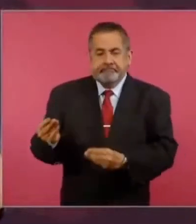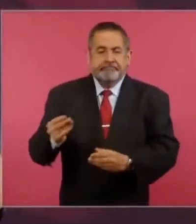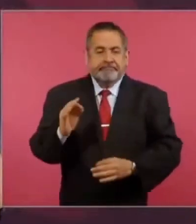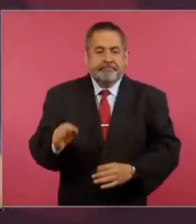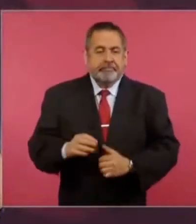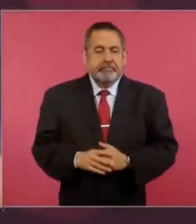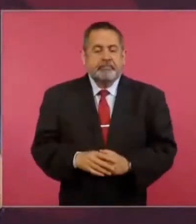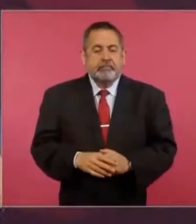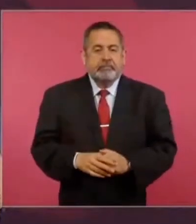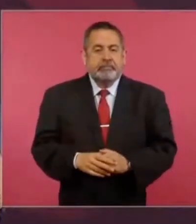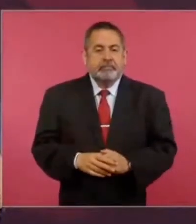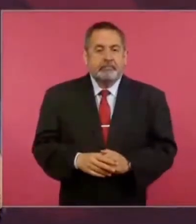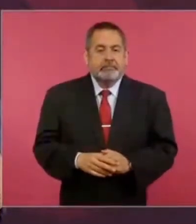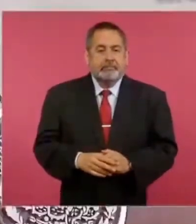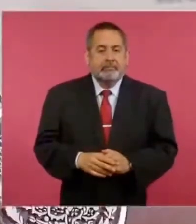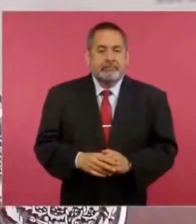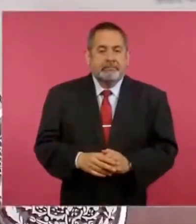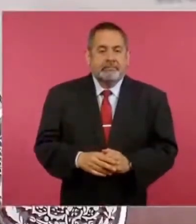con